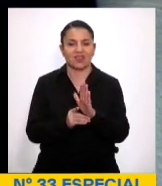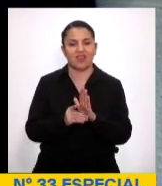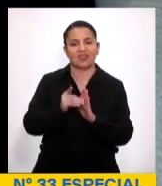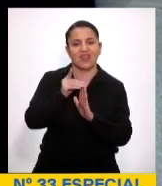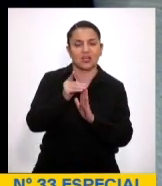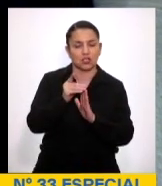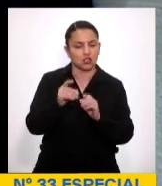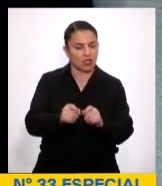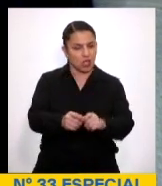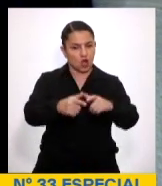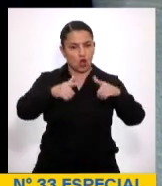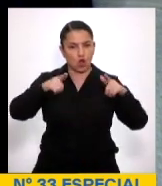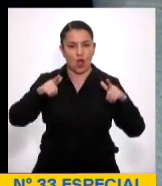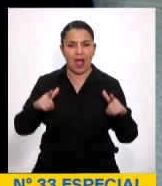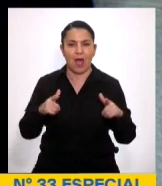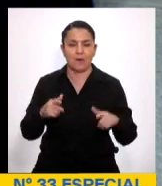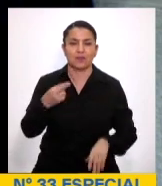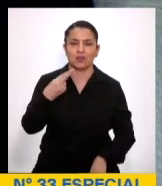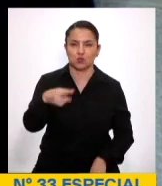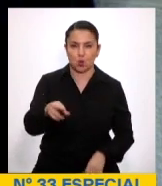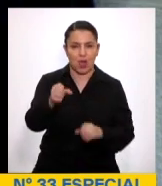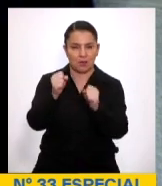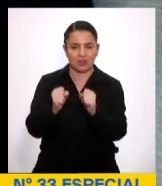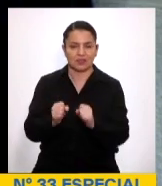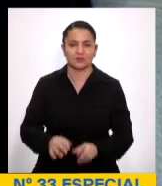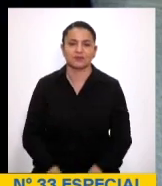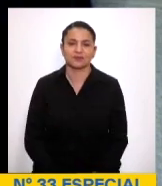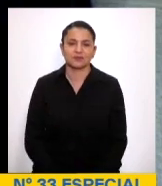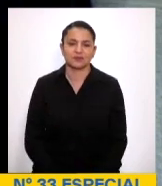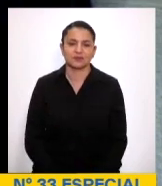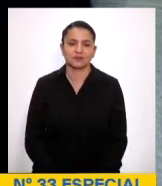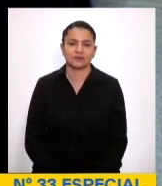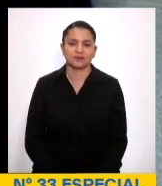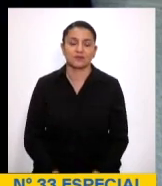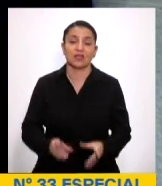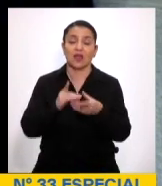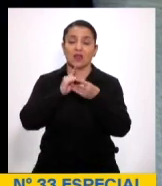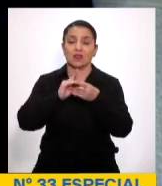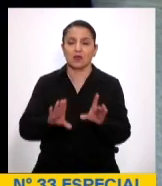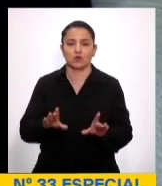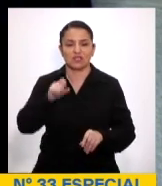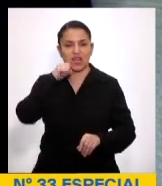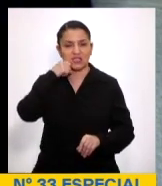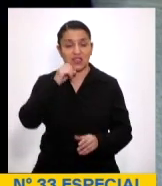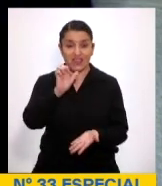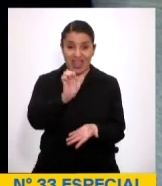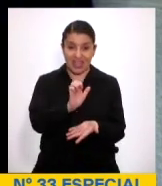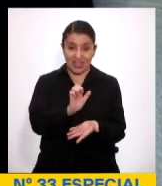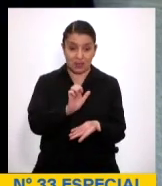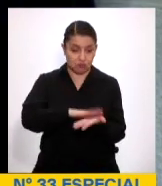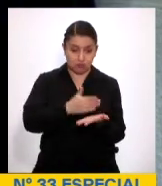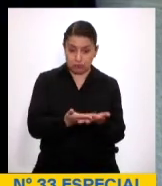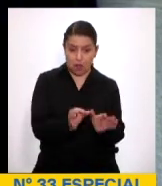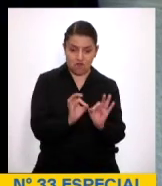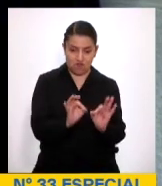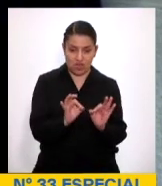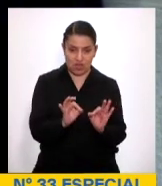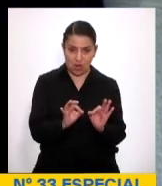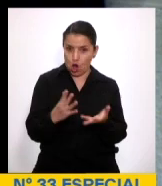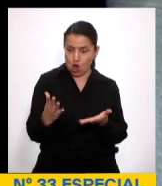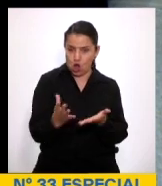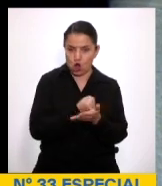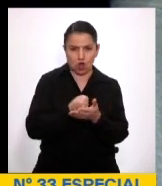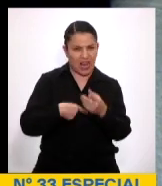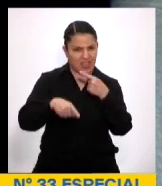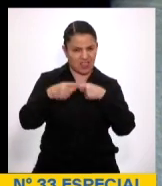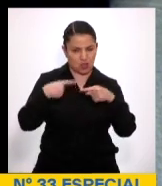más amplios ámbitos de sus capacidades la democracia no es un estado fijo el cual se llega en un momento histórico